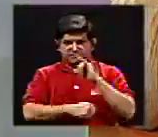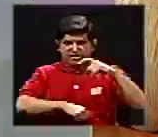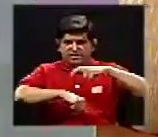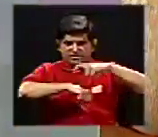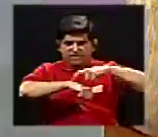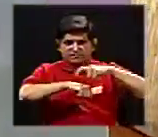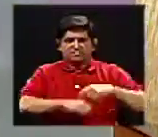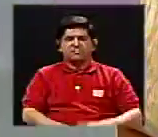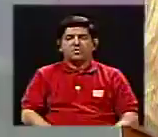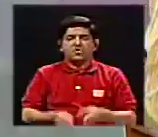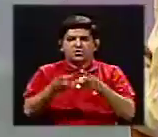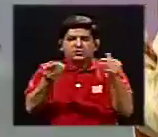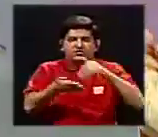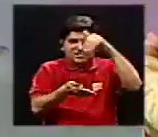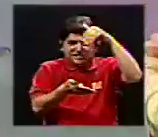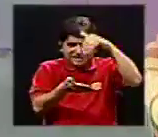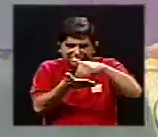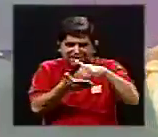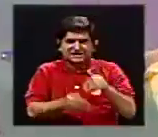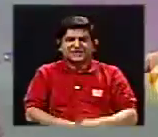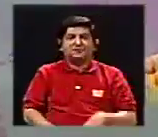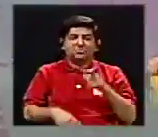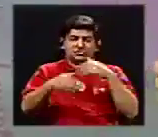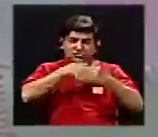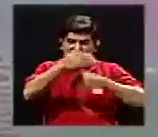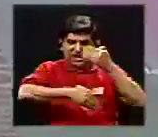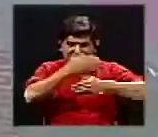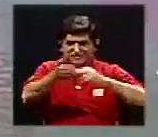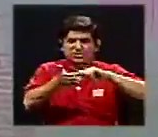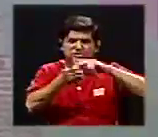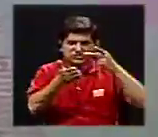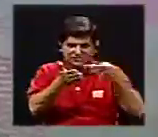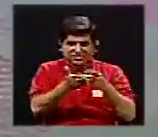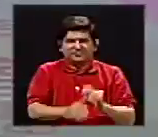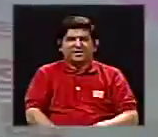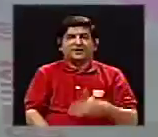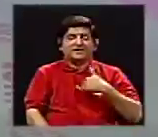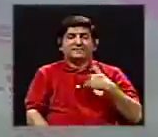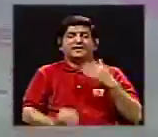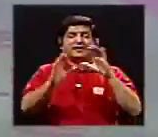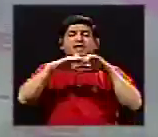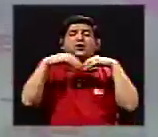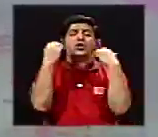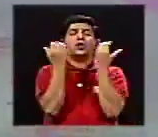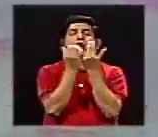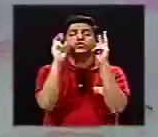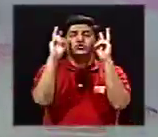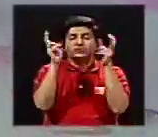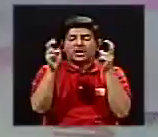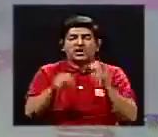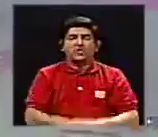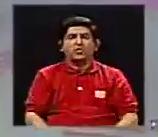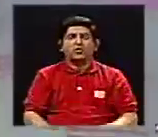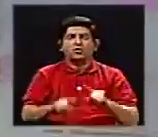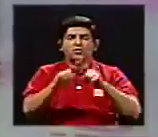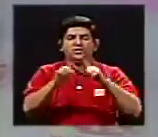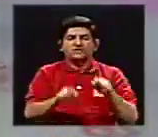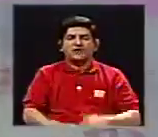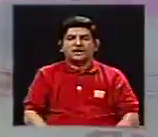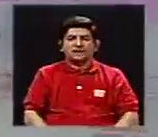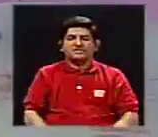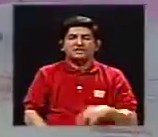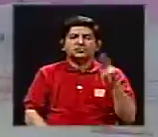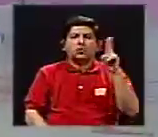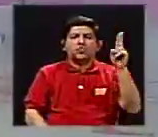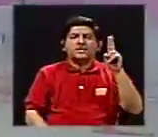tiempo desconcentramos la gestión. Esto significa que van a haber consejos a nivel de unidades hidrológicas,